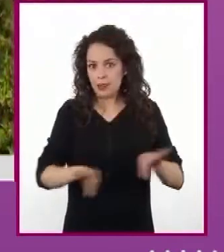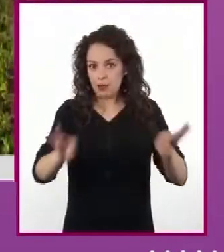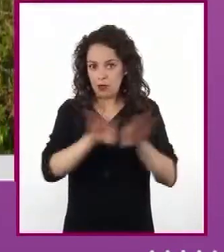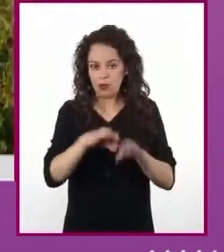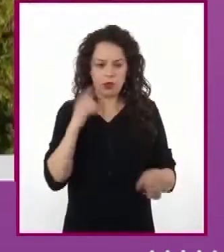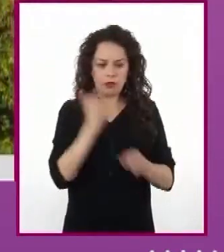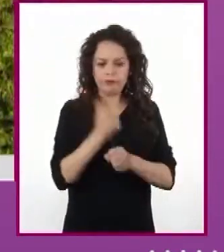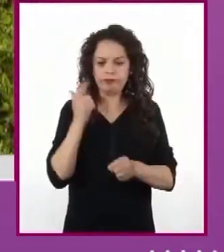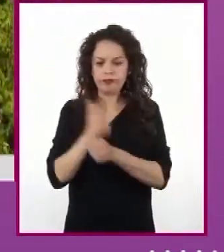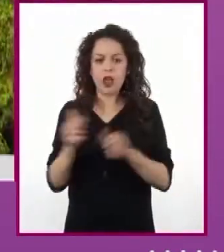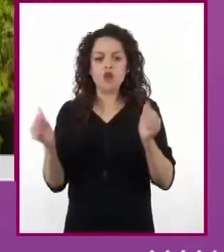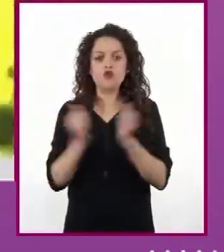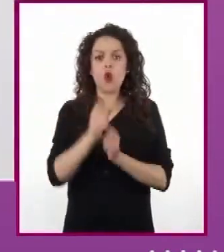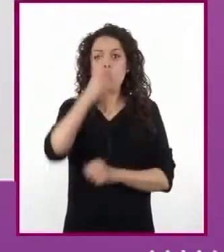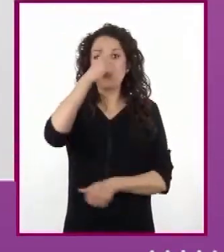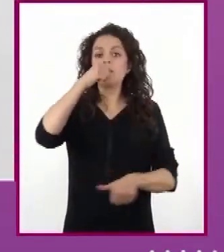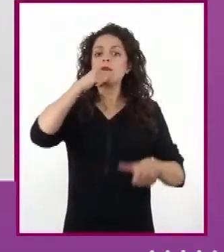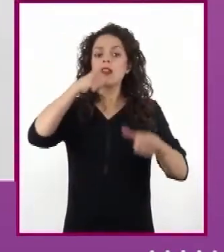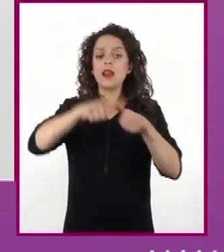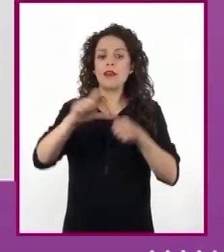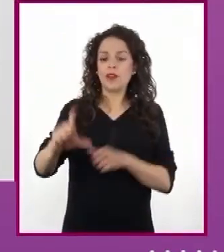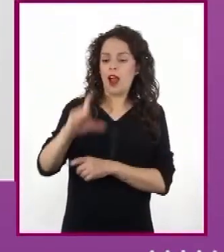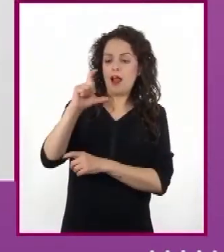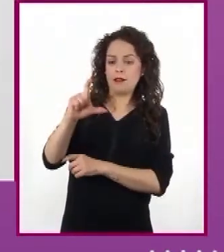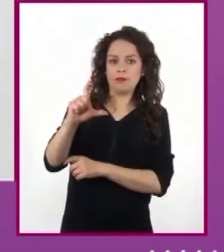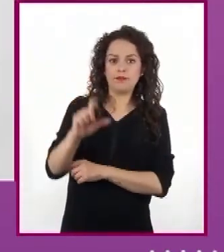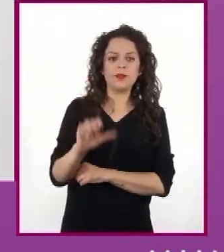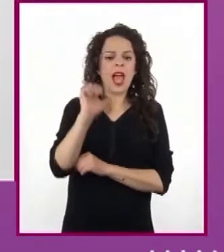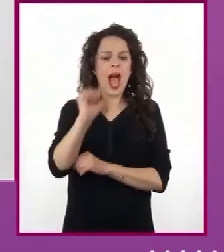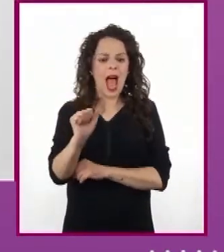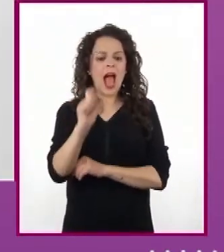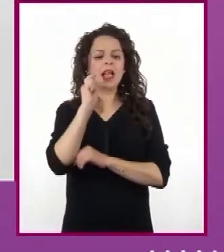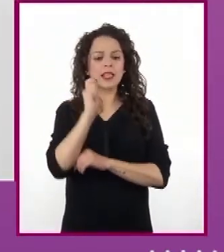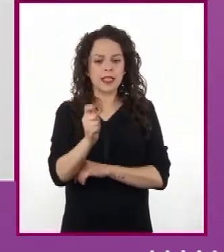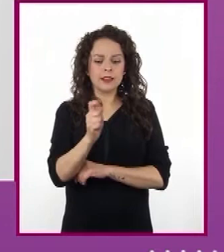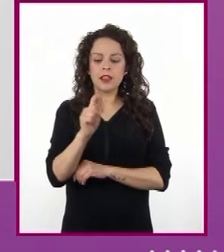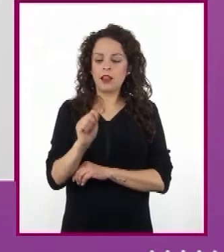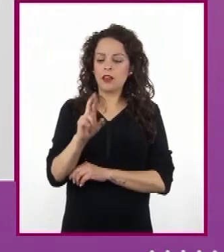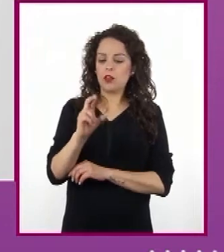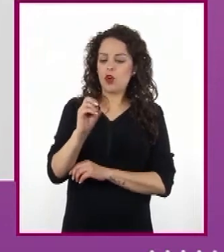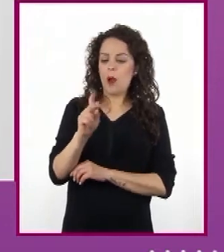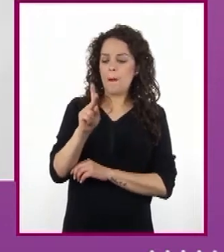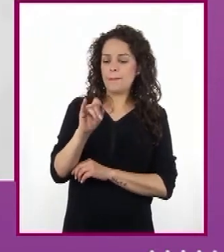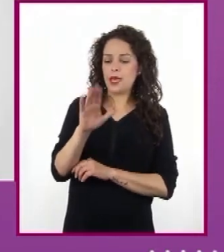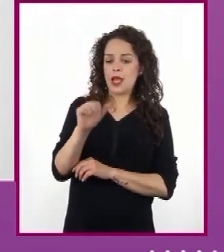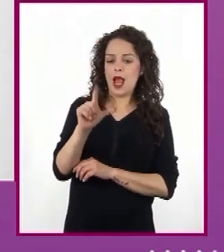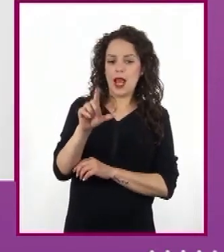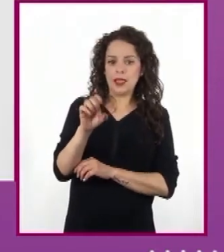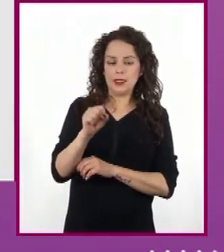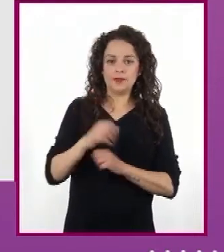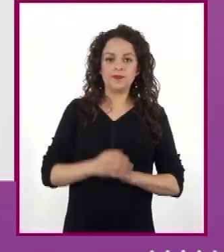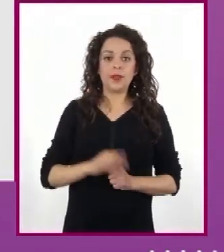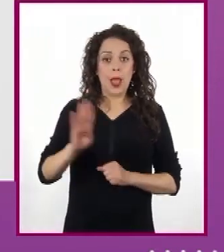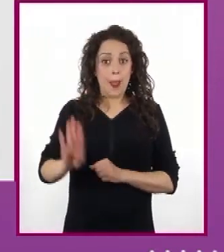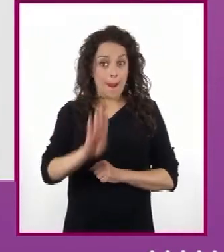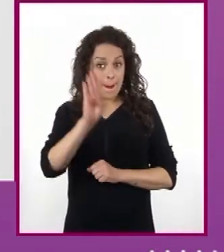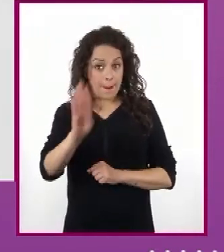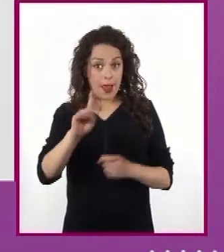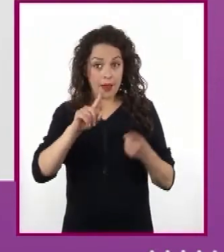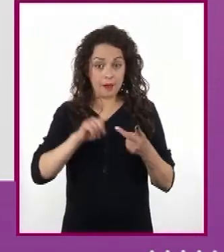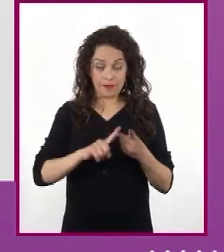con una letra en mayúscula. A se refiere a climas tropicales, B climas